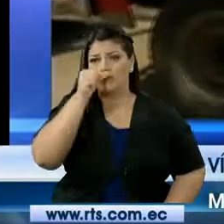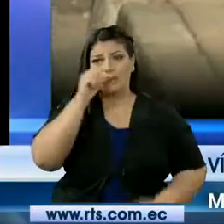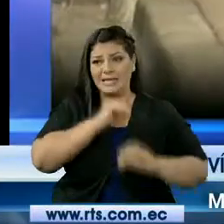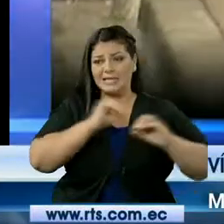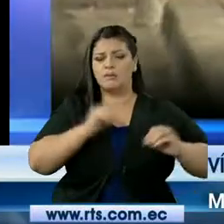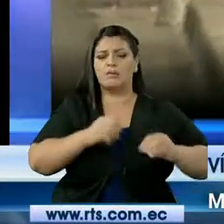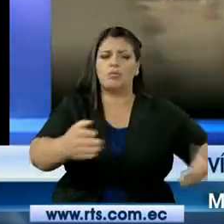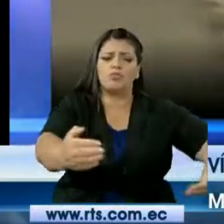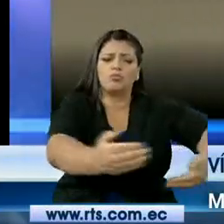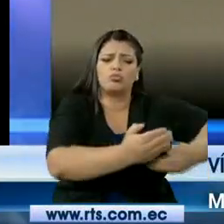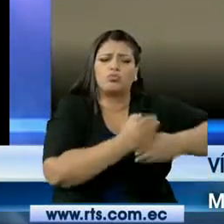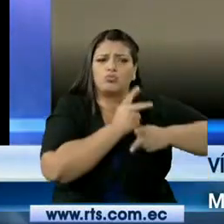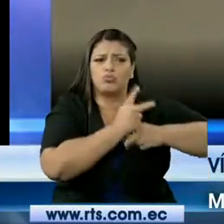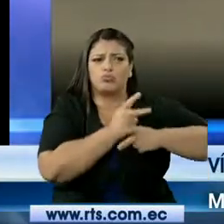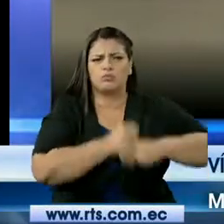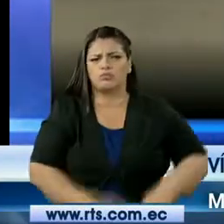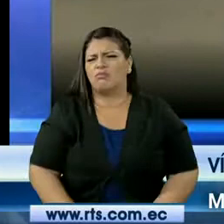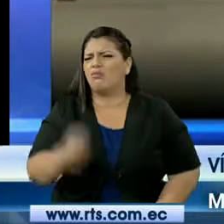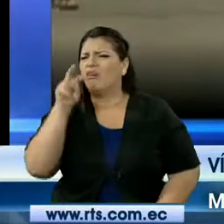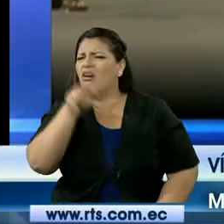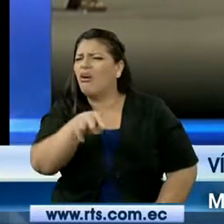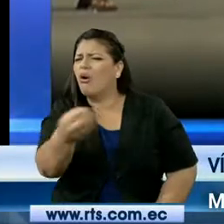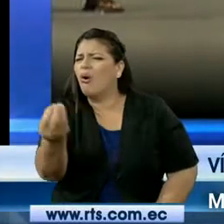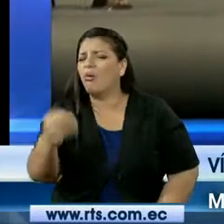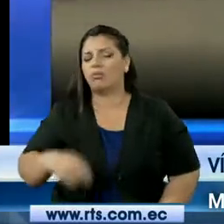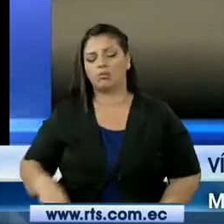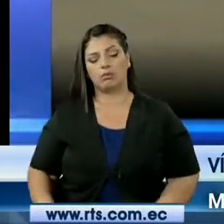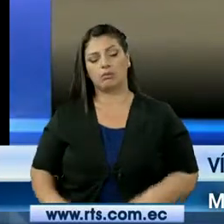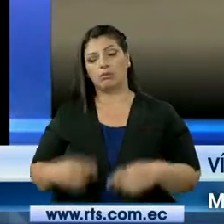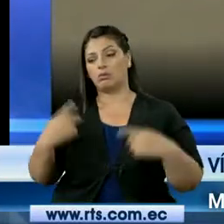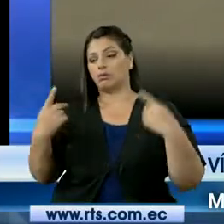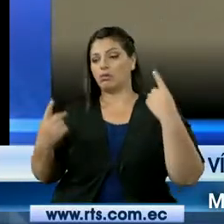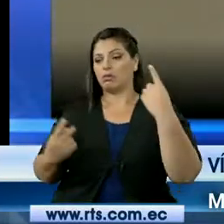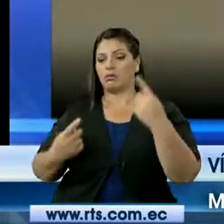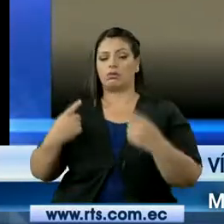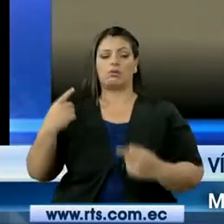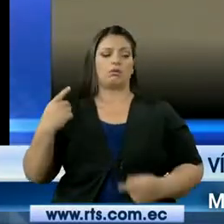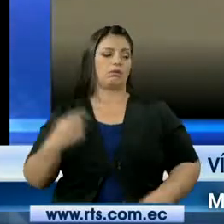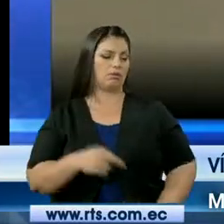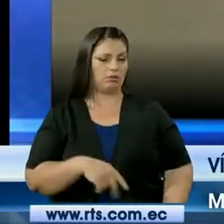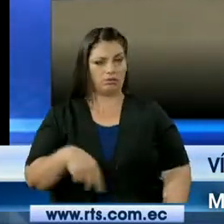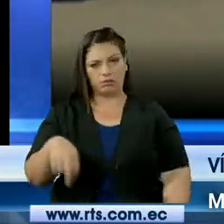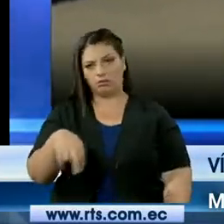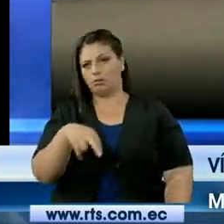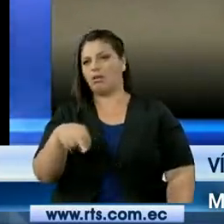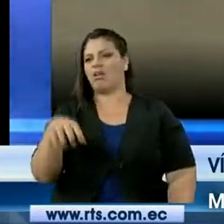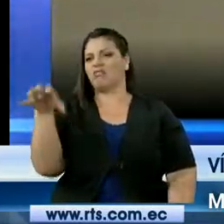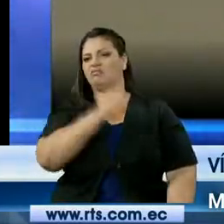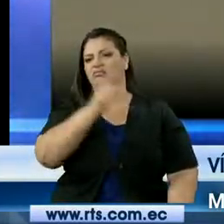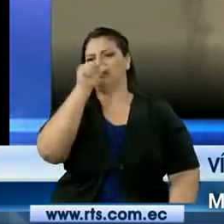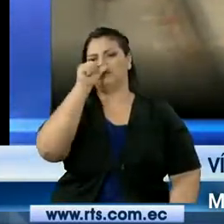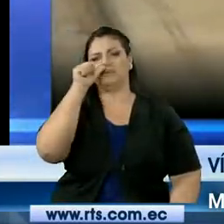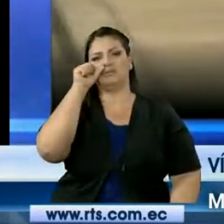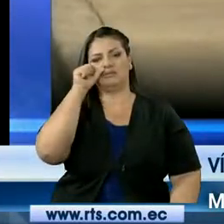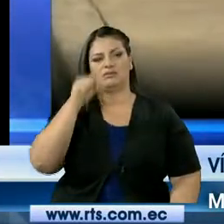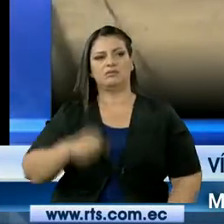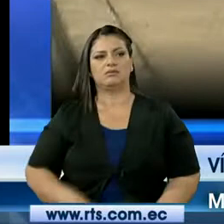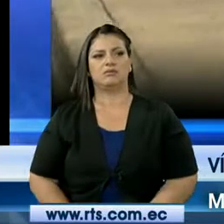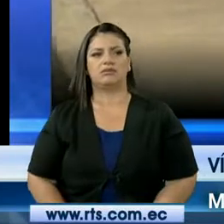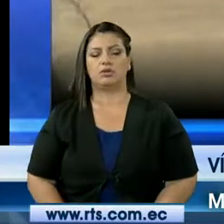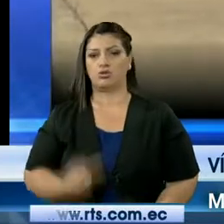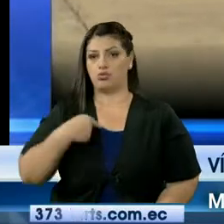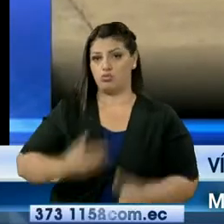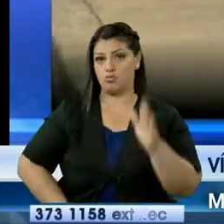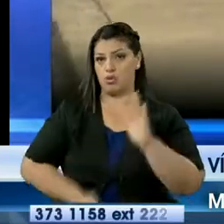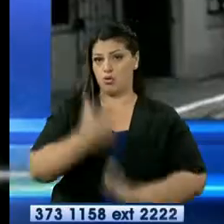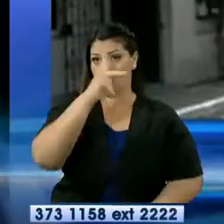jóvenes drogados que caminan como zombies en la calle, digamos como que estuvieran, andan perdidos, pocas palabras. Sale a comprar